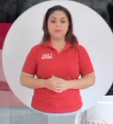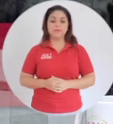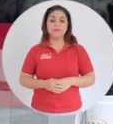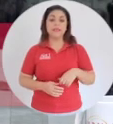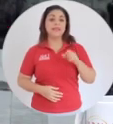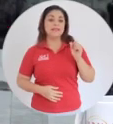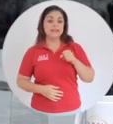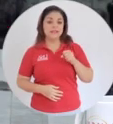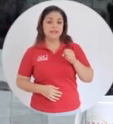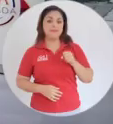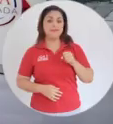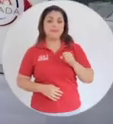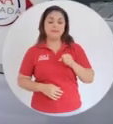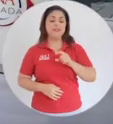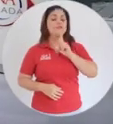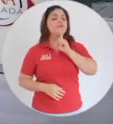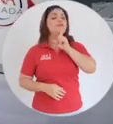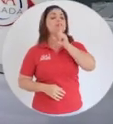es